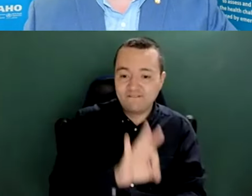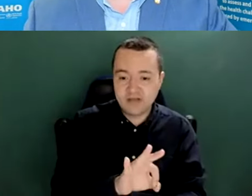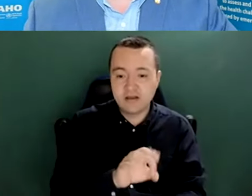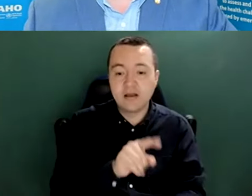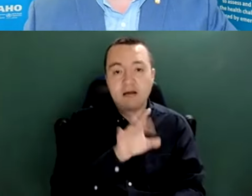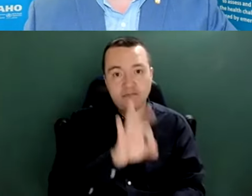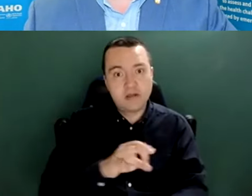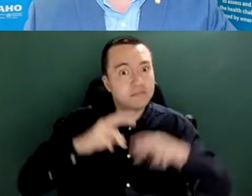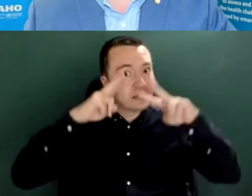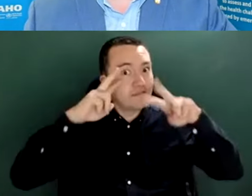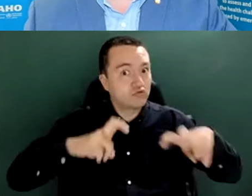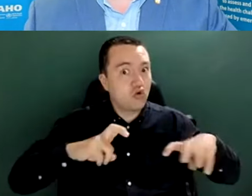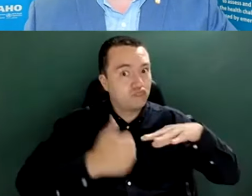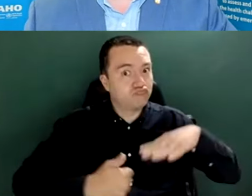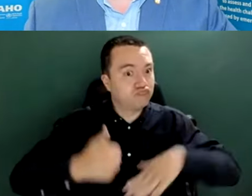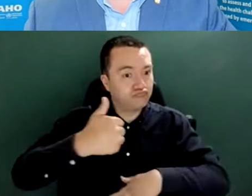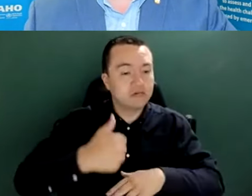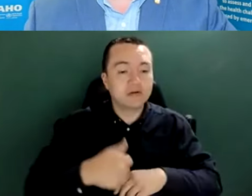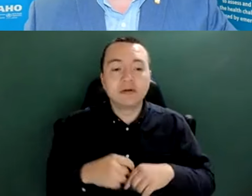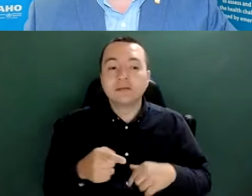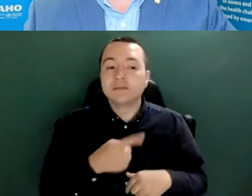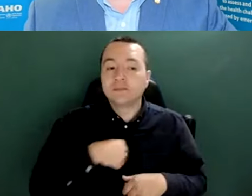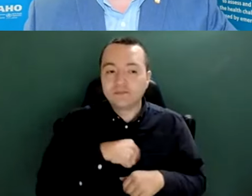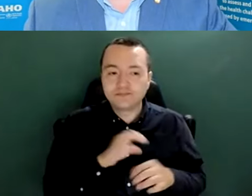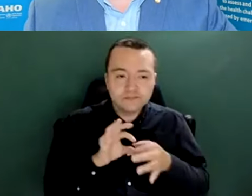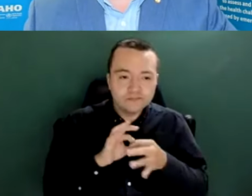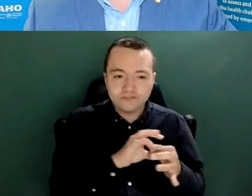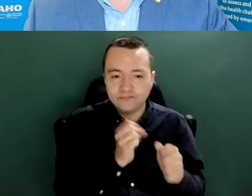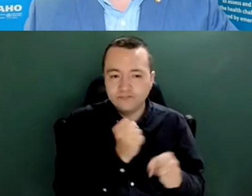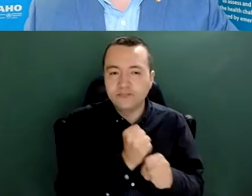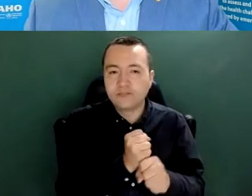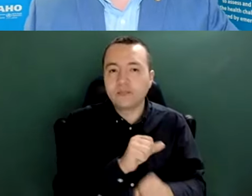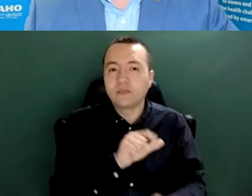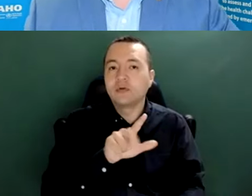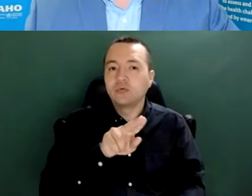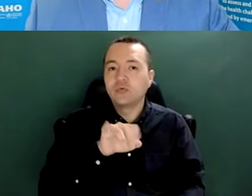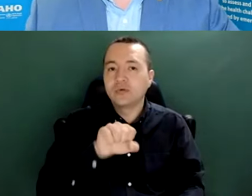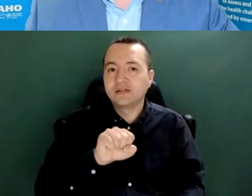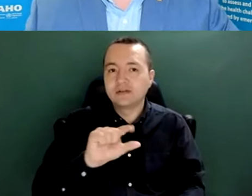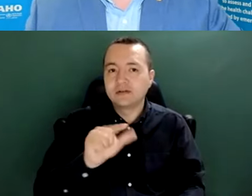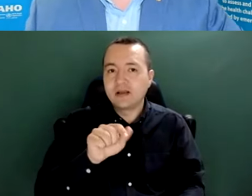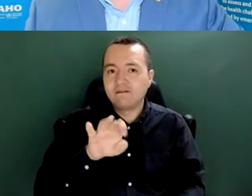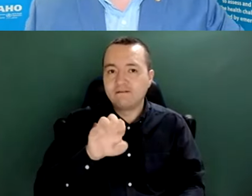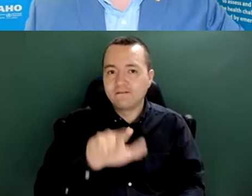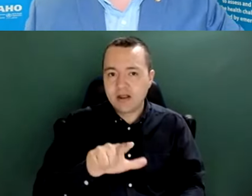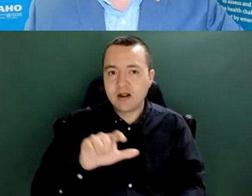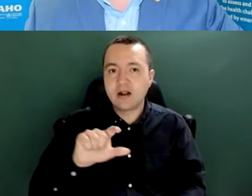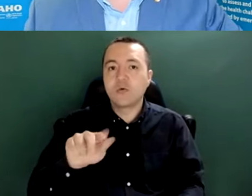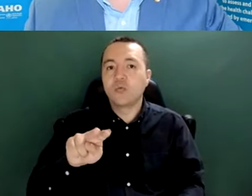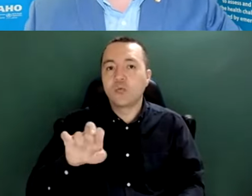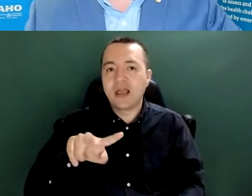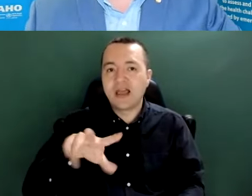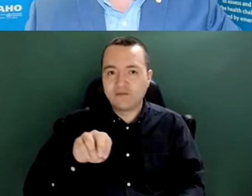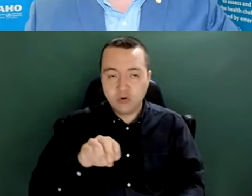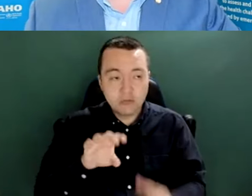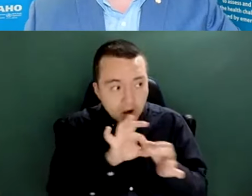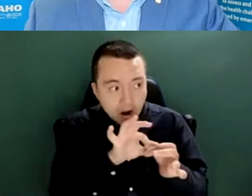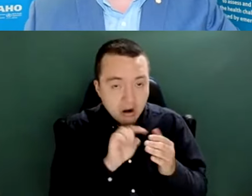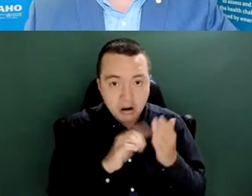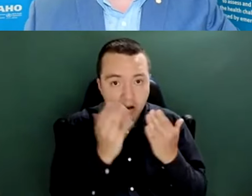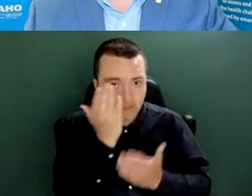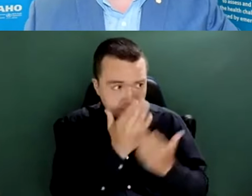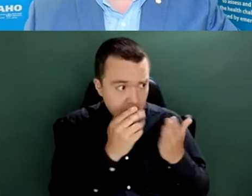el piloto con Luis Gabriel Cuervo y Alex Camacho para confirmar de que lo que estábamos preparando era lo que ustedes querían.